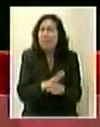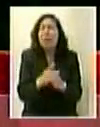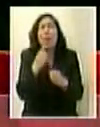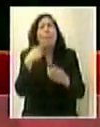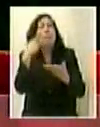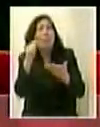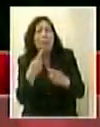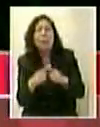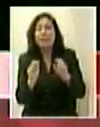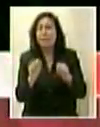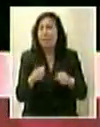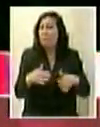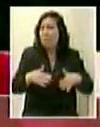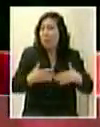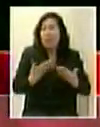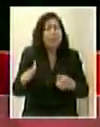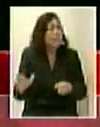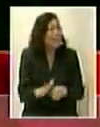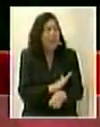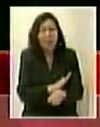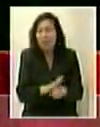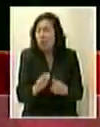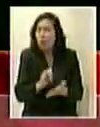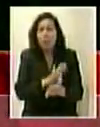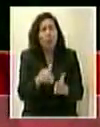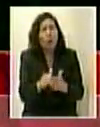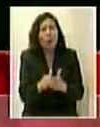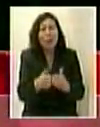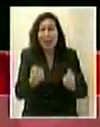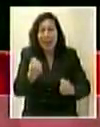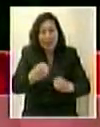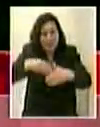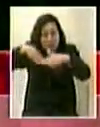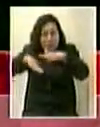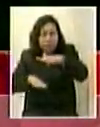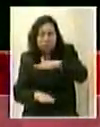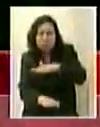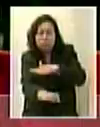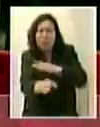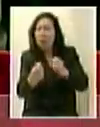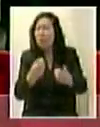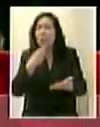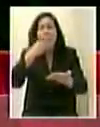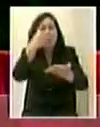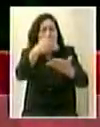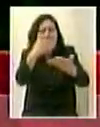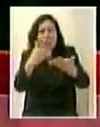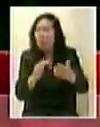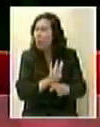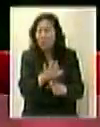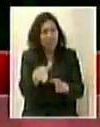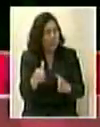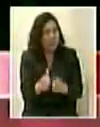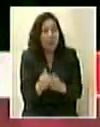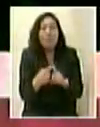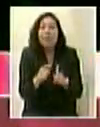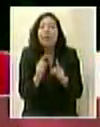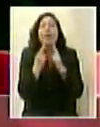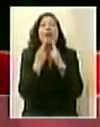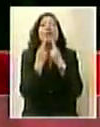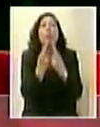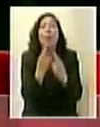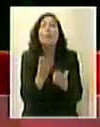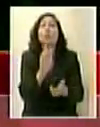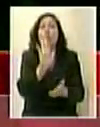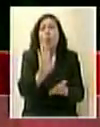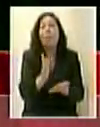diagnósticos. Probablemente podríamos llenar toda la vía expresa si ponemos todos los diagnósticos que tenemos en el país. Tenemos que ir a resolver